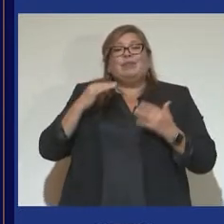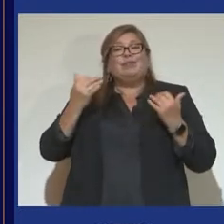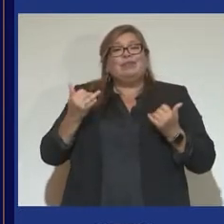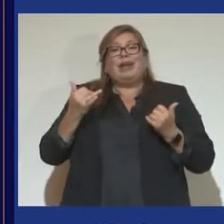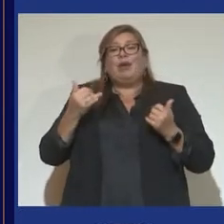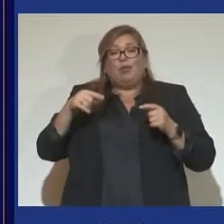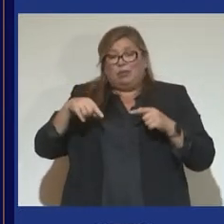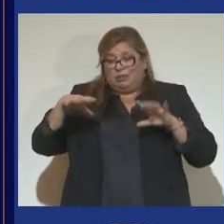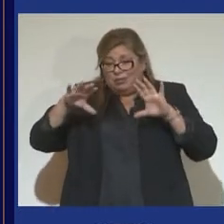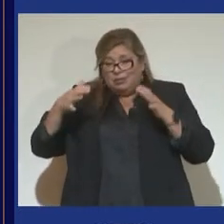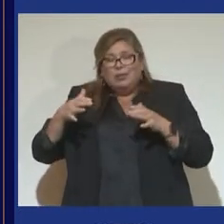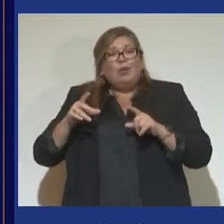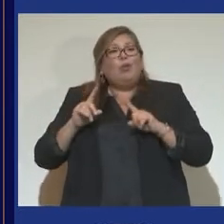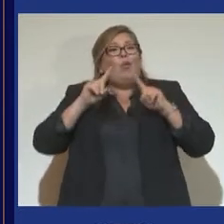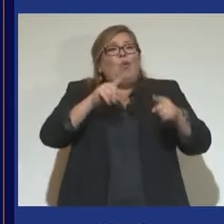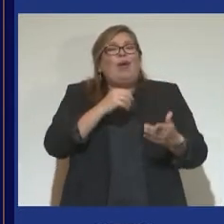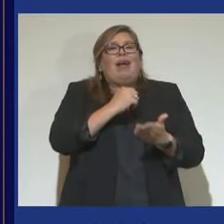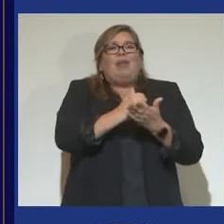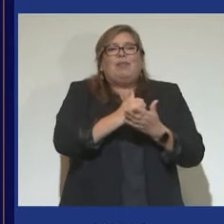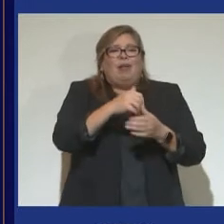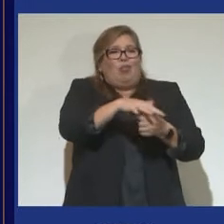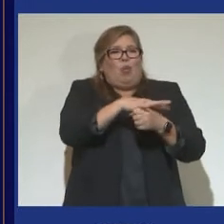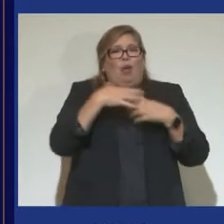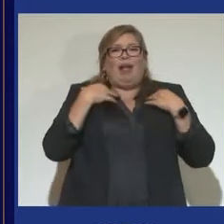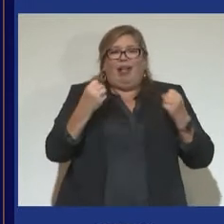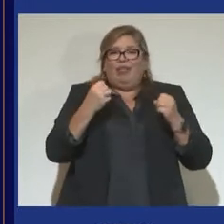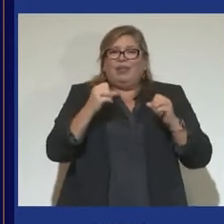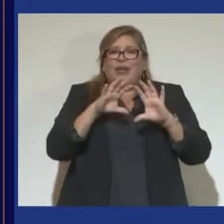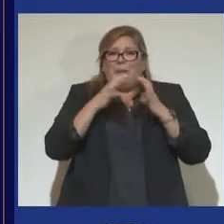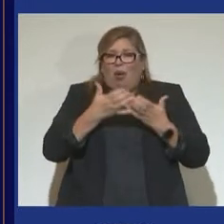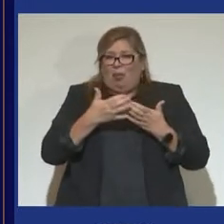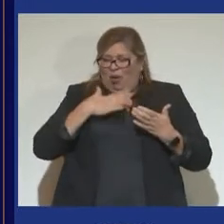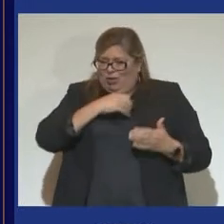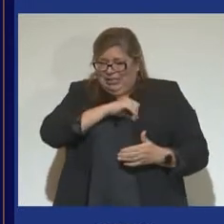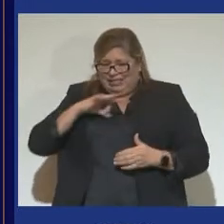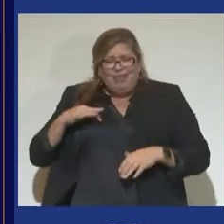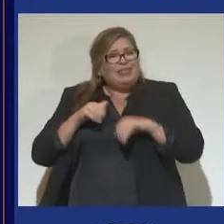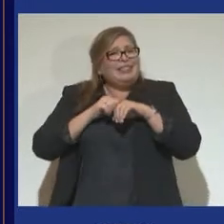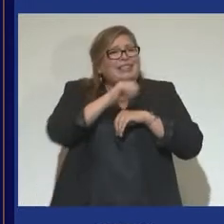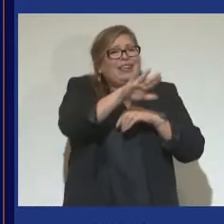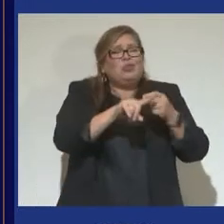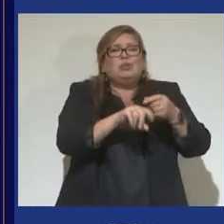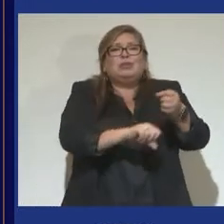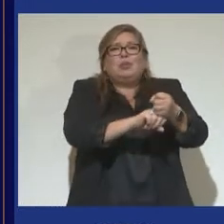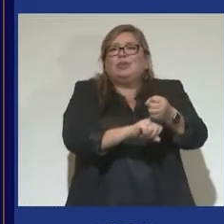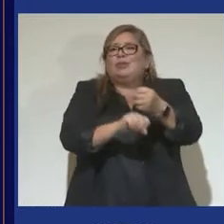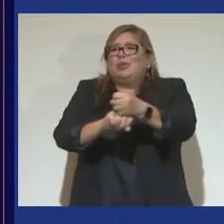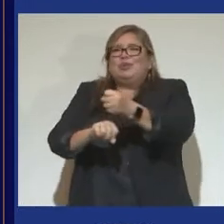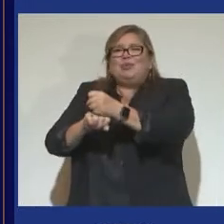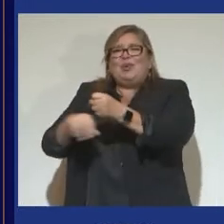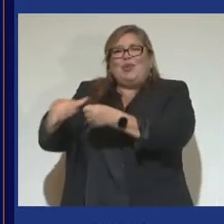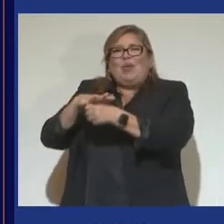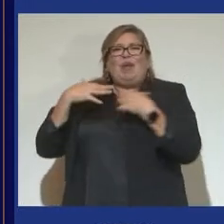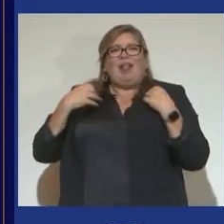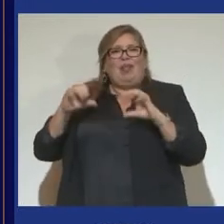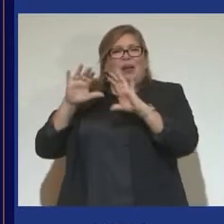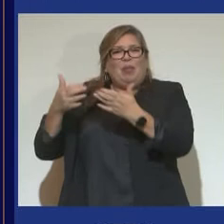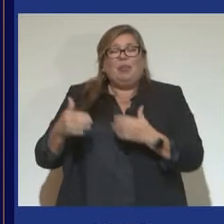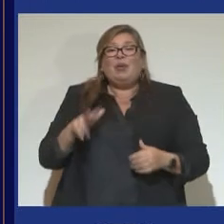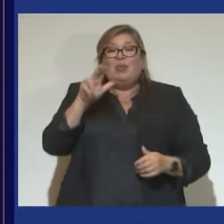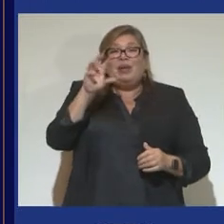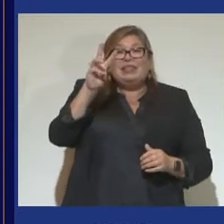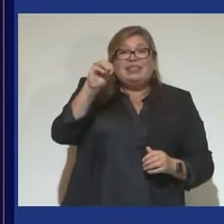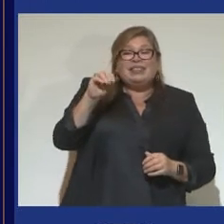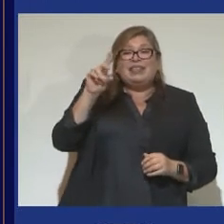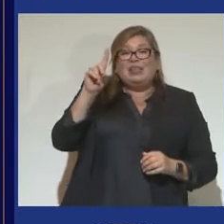que ahora han sido desplegados para ayudar a los departamentos locales locales de salud y es forma de mostrar nuestro compromiso con los de parte